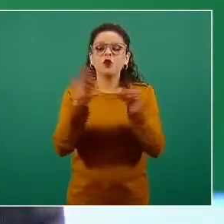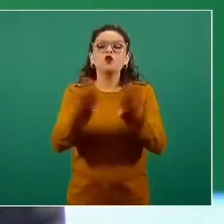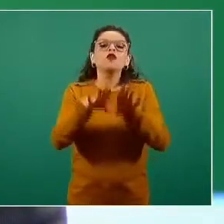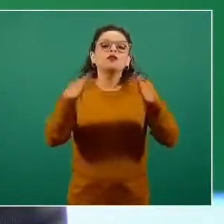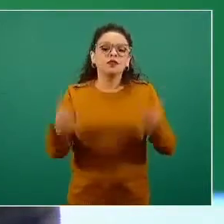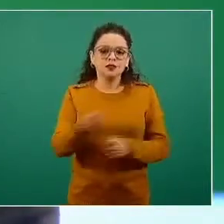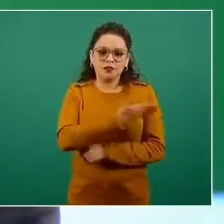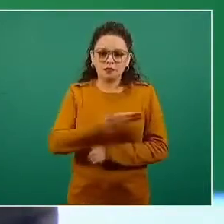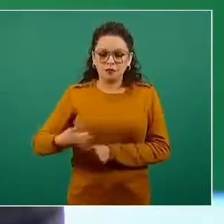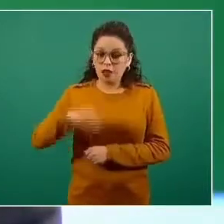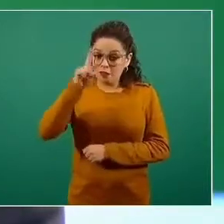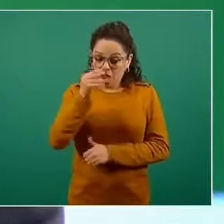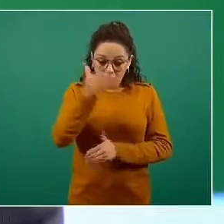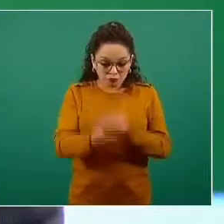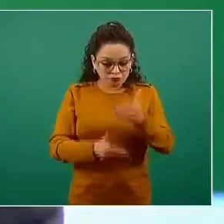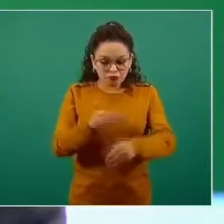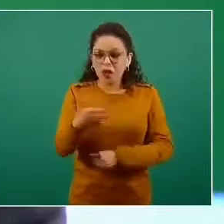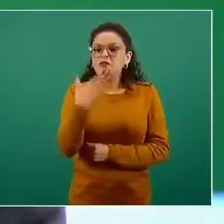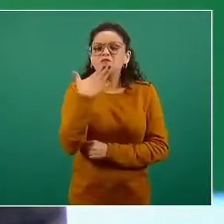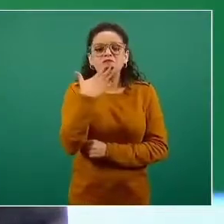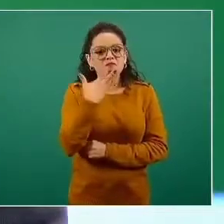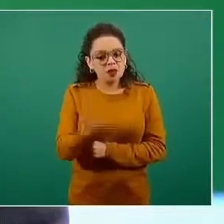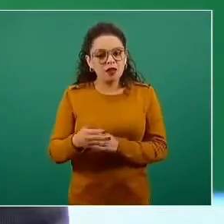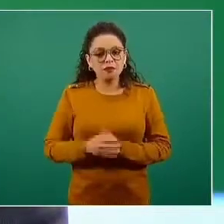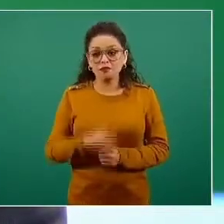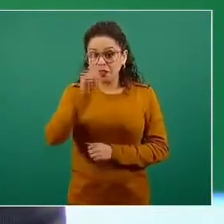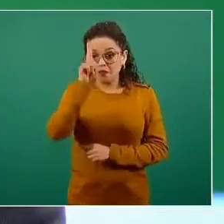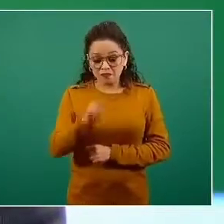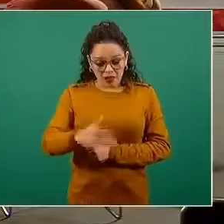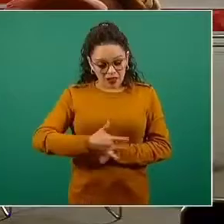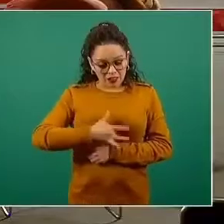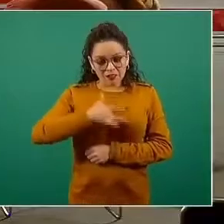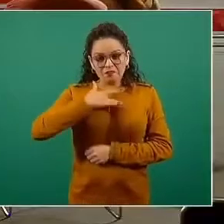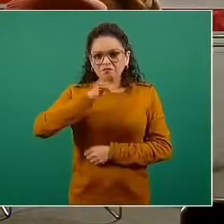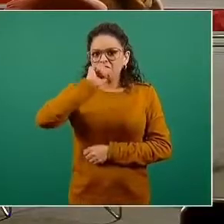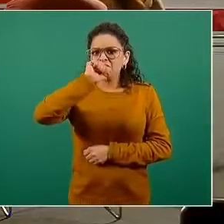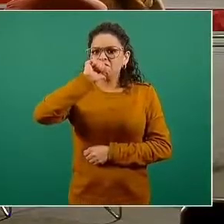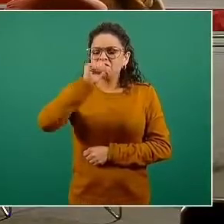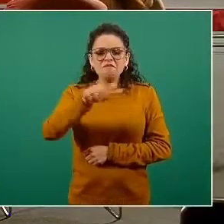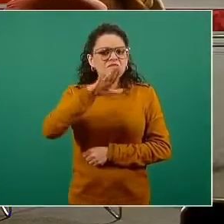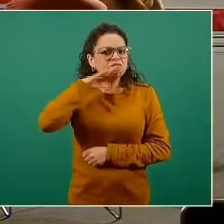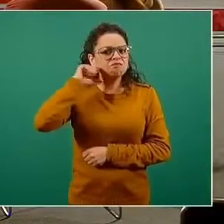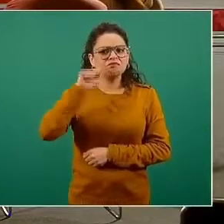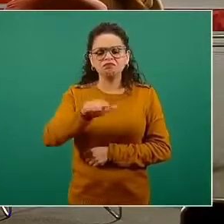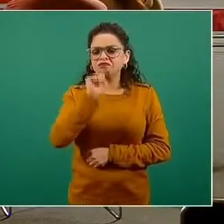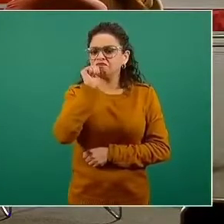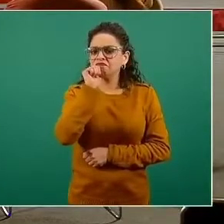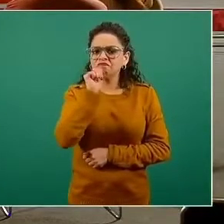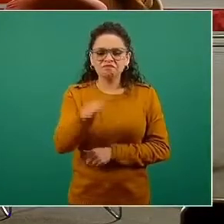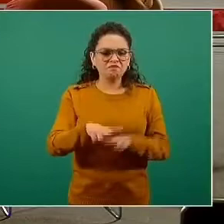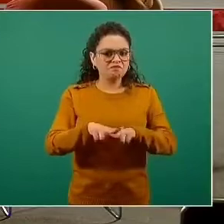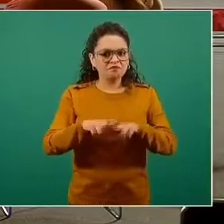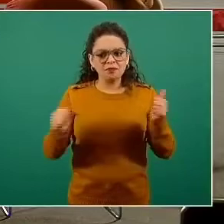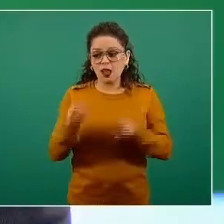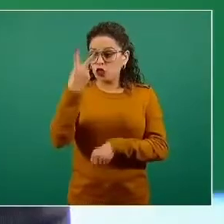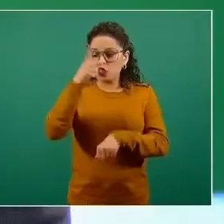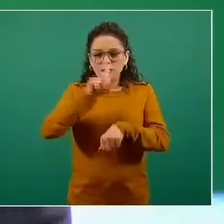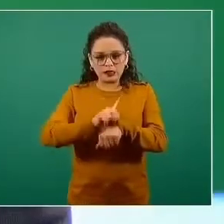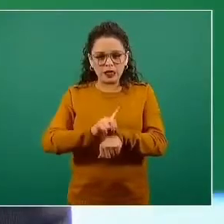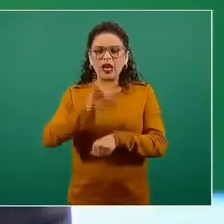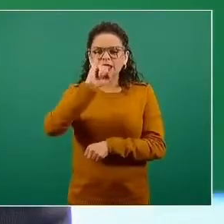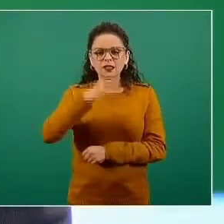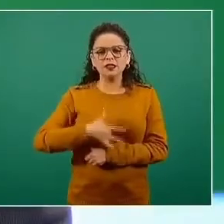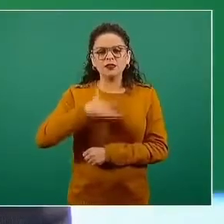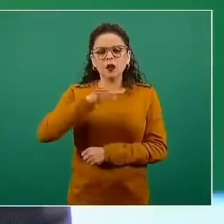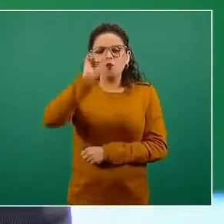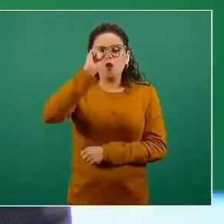estado evolucionando muy bien, prácticamente asintomático en todo este periodo. En los primeros 2 días tuvo un poco de